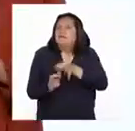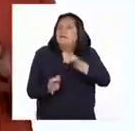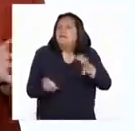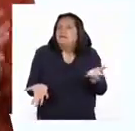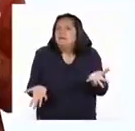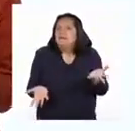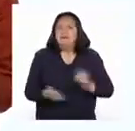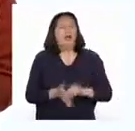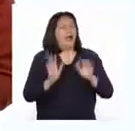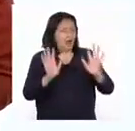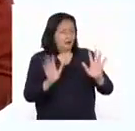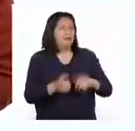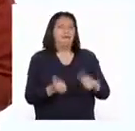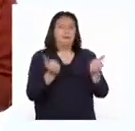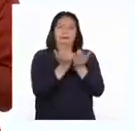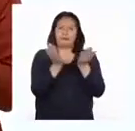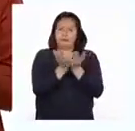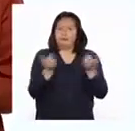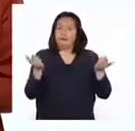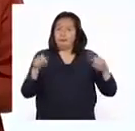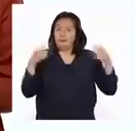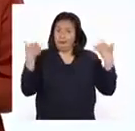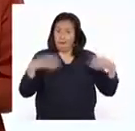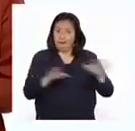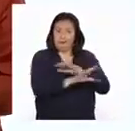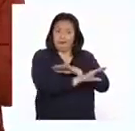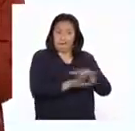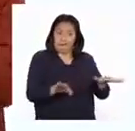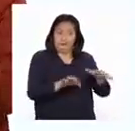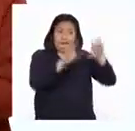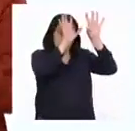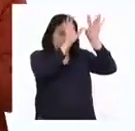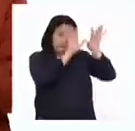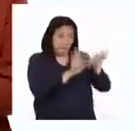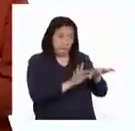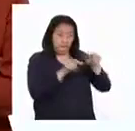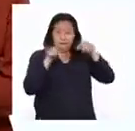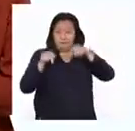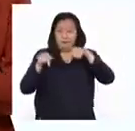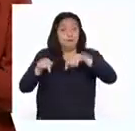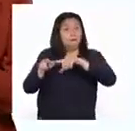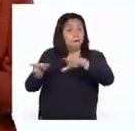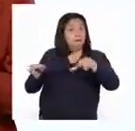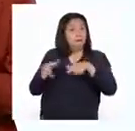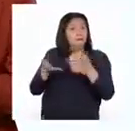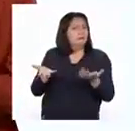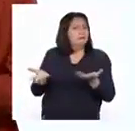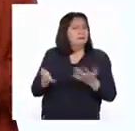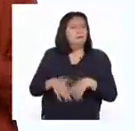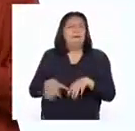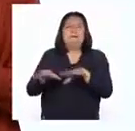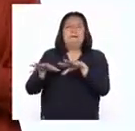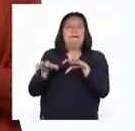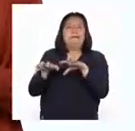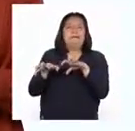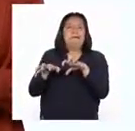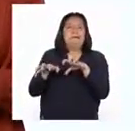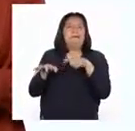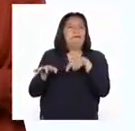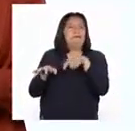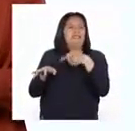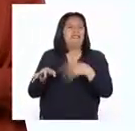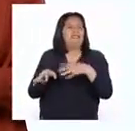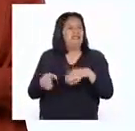departamentos? Bueno, en abril, al finalizar la temporada de lluvias, en estas regiones ocurren las heladas. Este